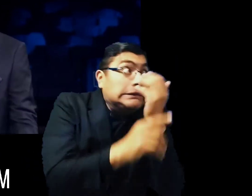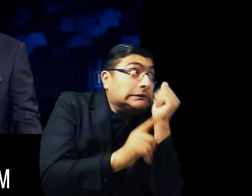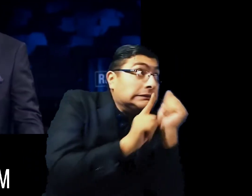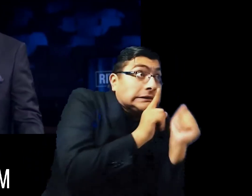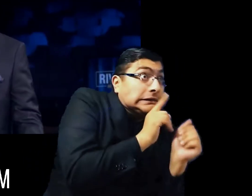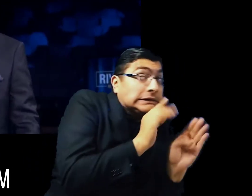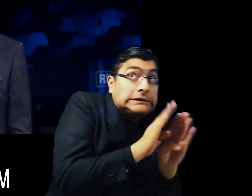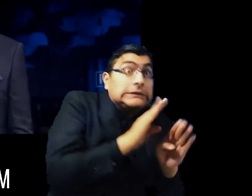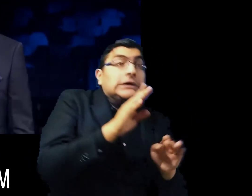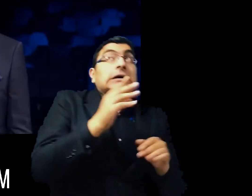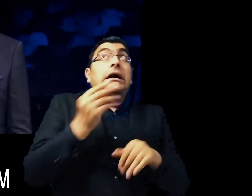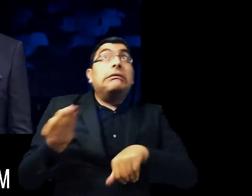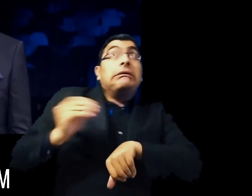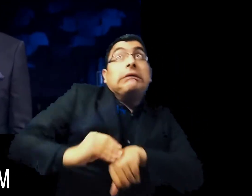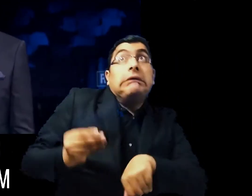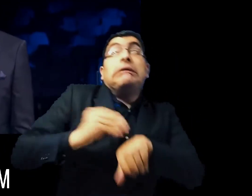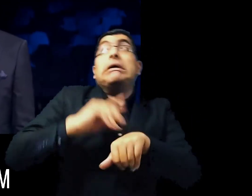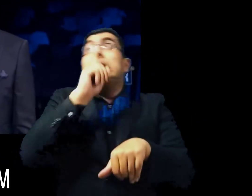no ha cambiado mucho.